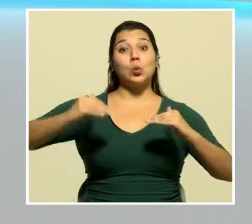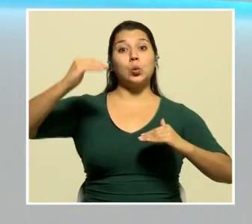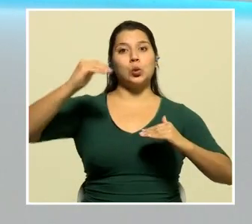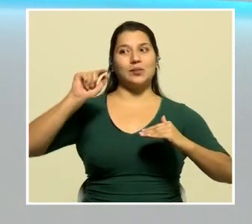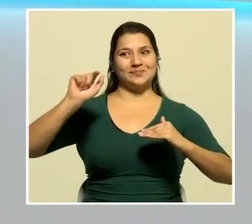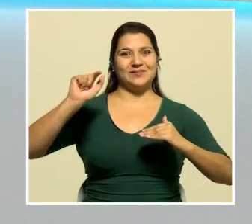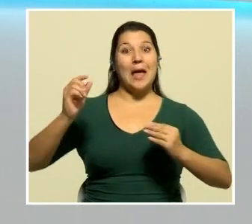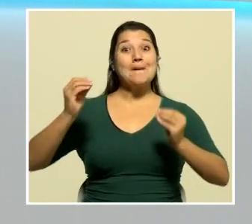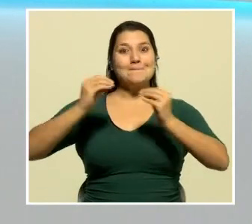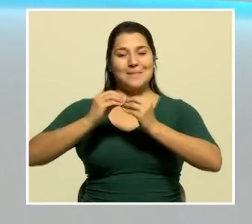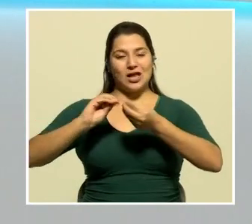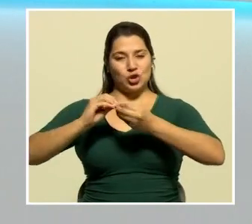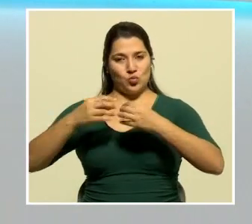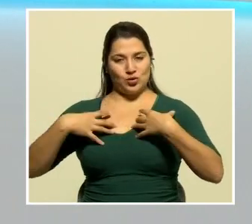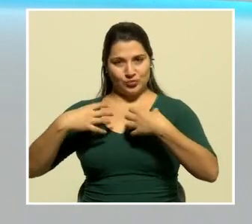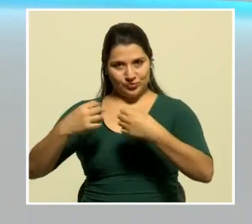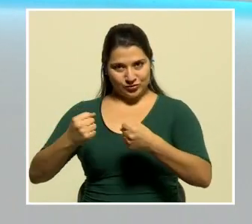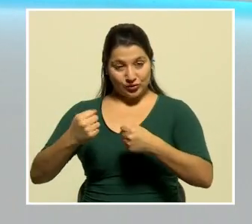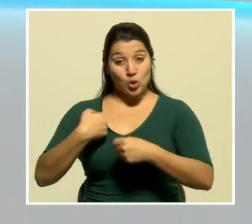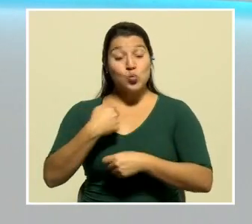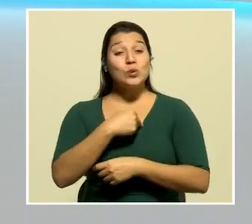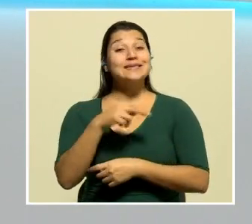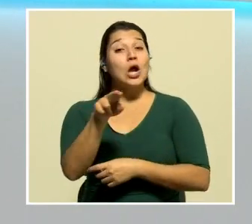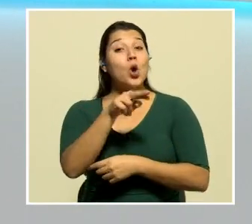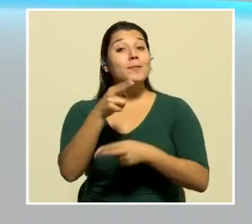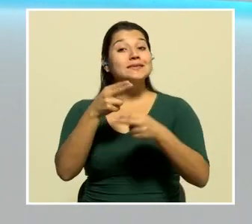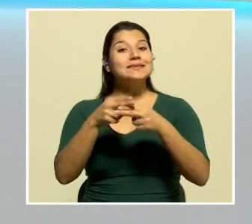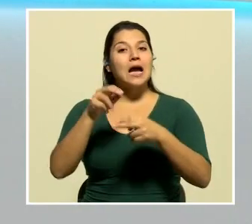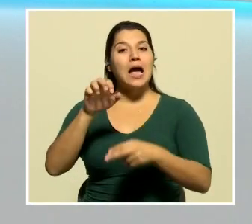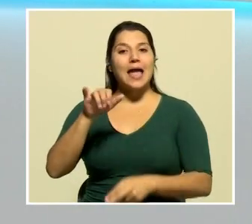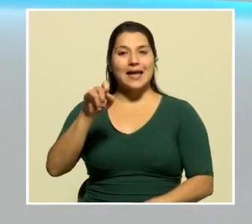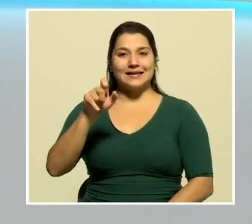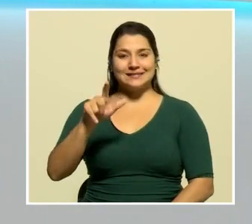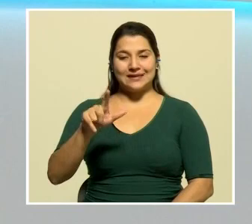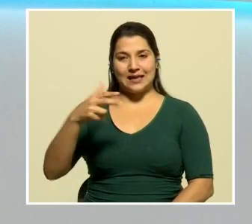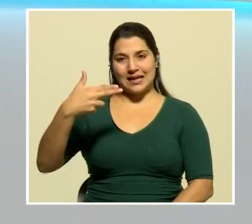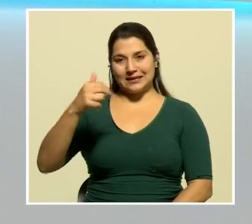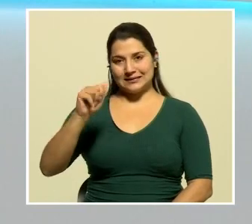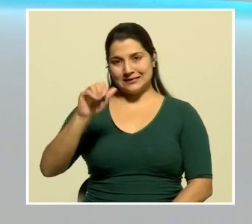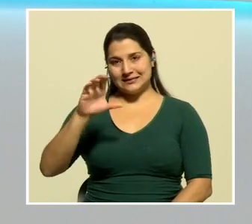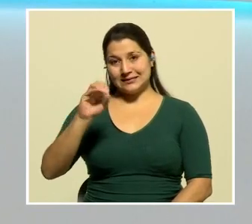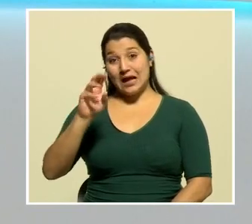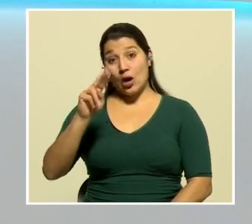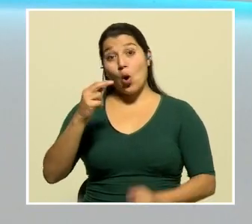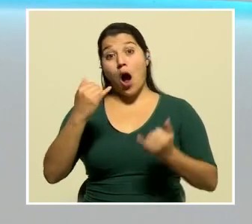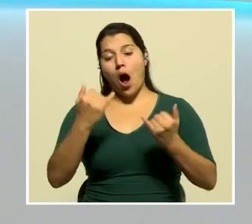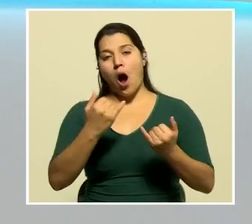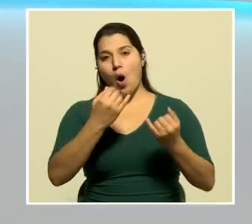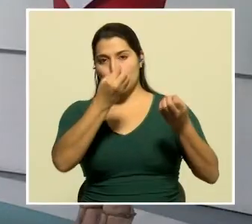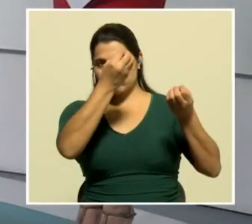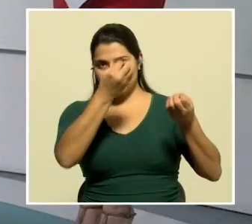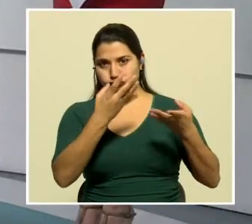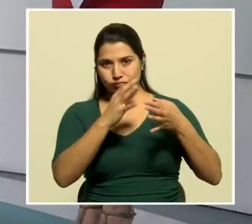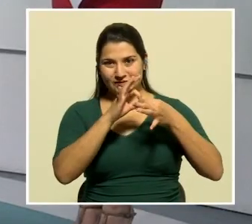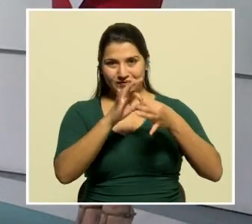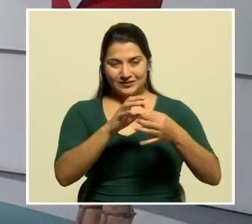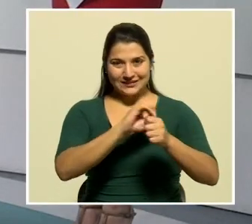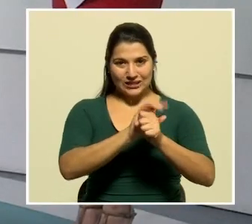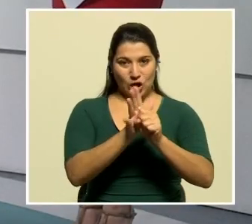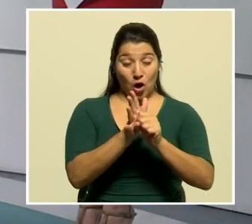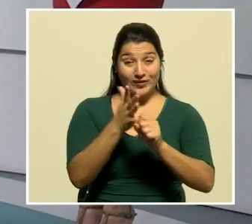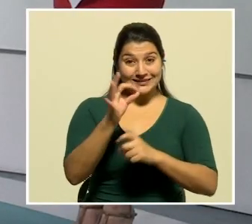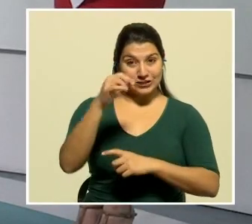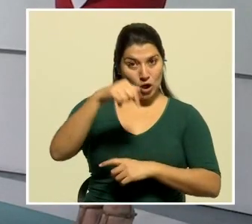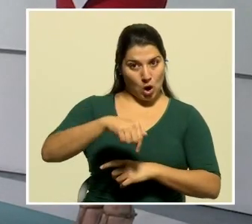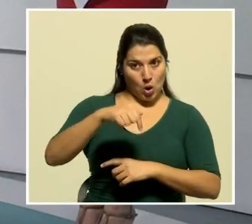Nuestra compañera Eisel Chacón Cordero nos cuenta y nos trae los datos del COVID de hoy. Buenas noches, Eisel. Buenas noches,